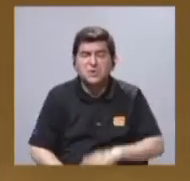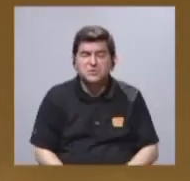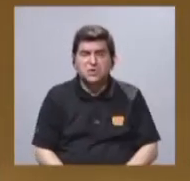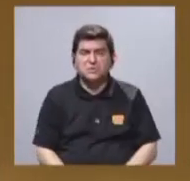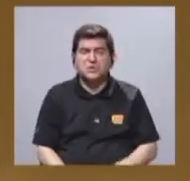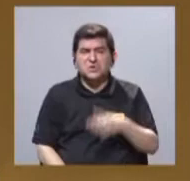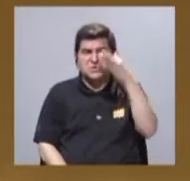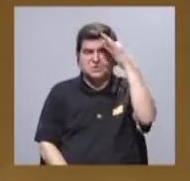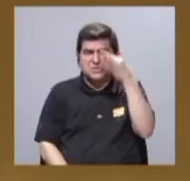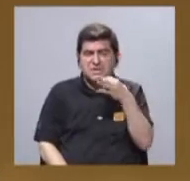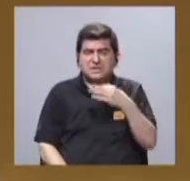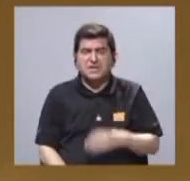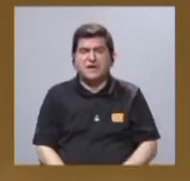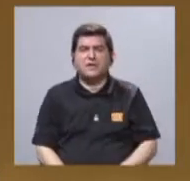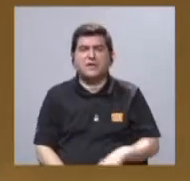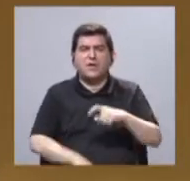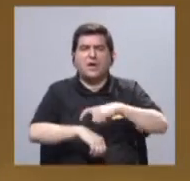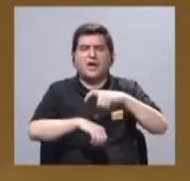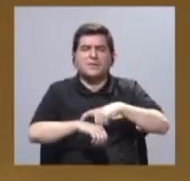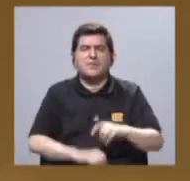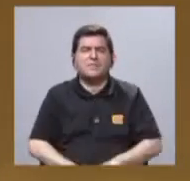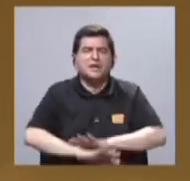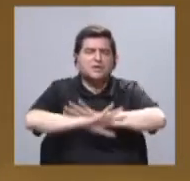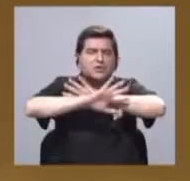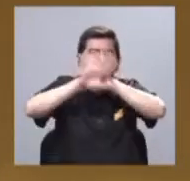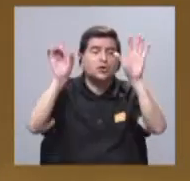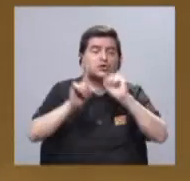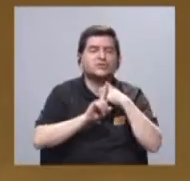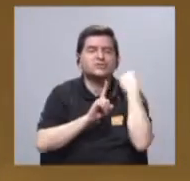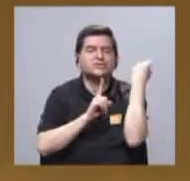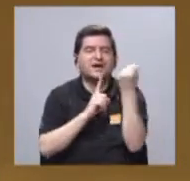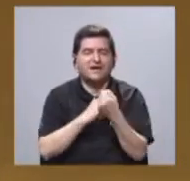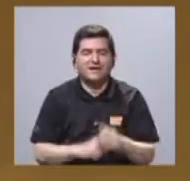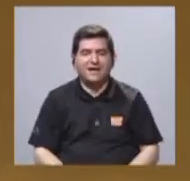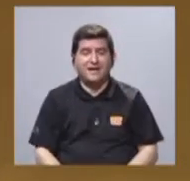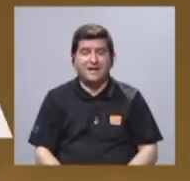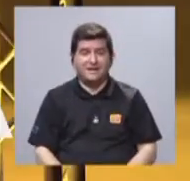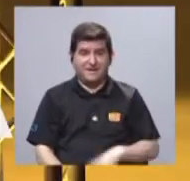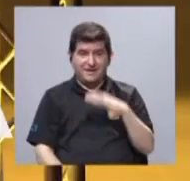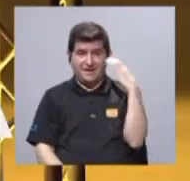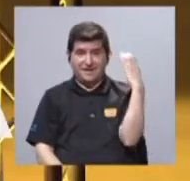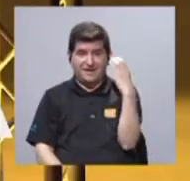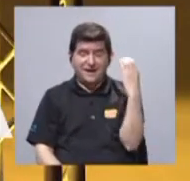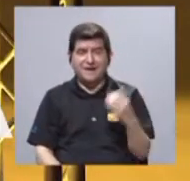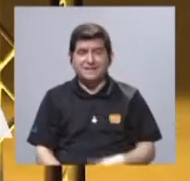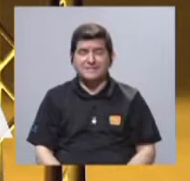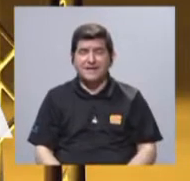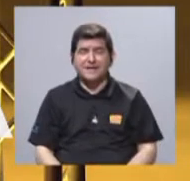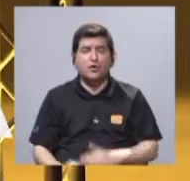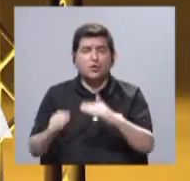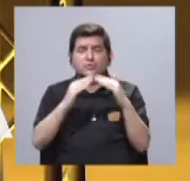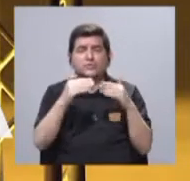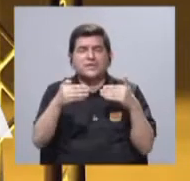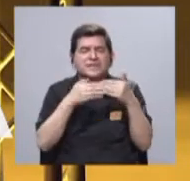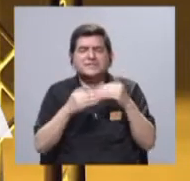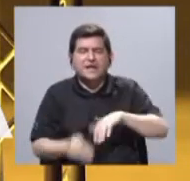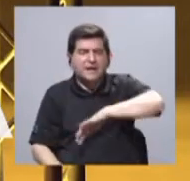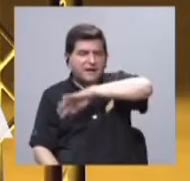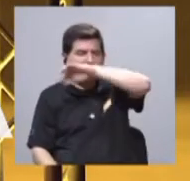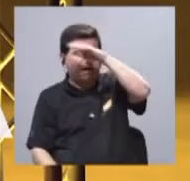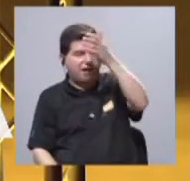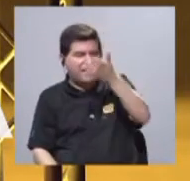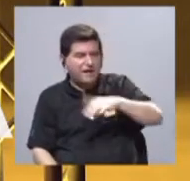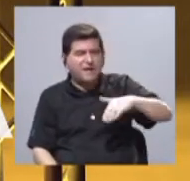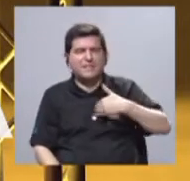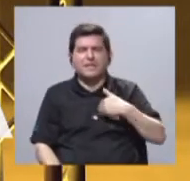un criterio una vez que se aclaren los nublados del día. Y Cartago es una ciudad que, como está cerca de las